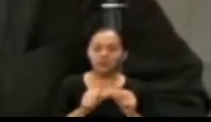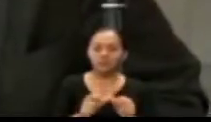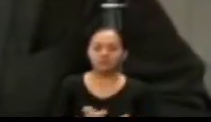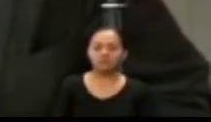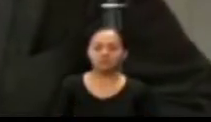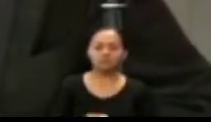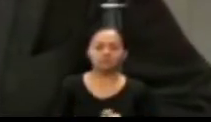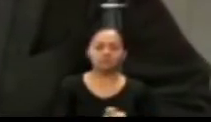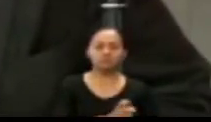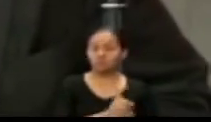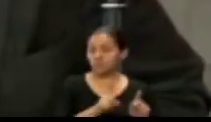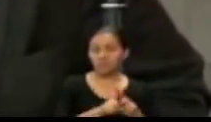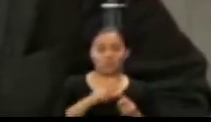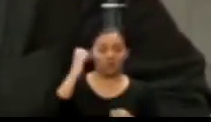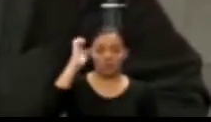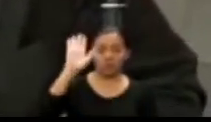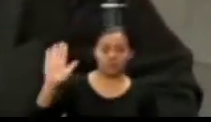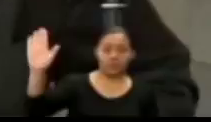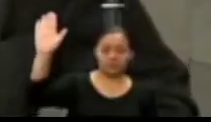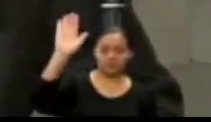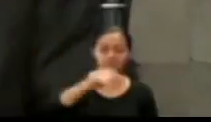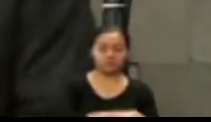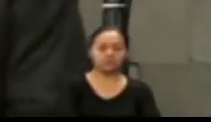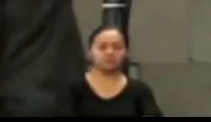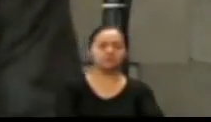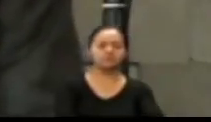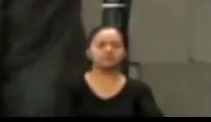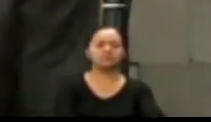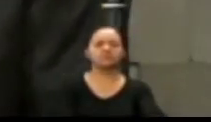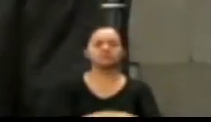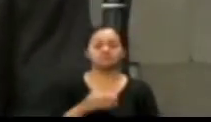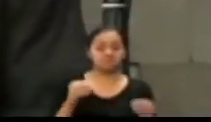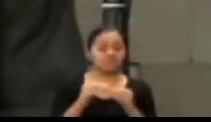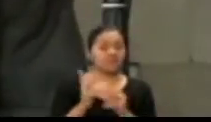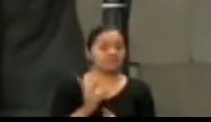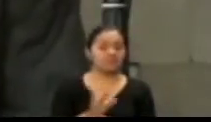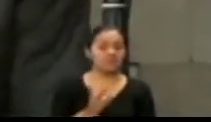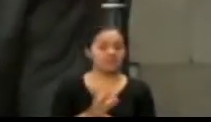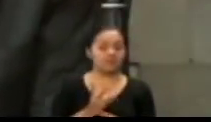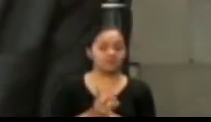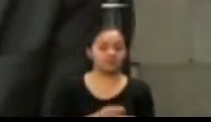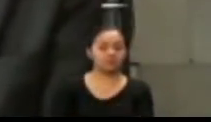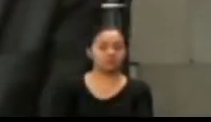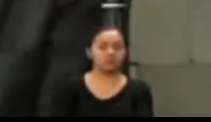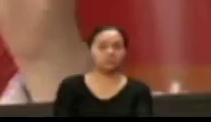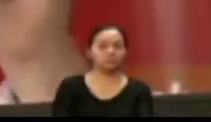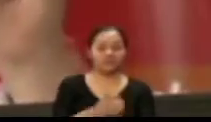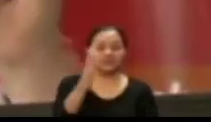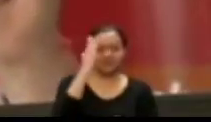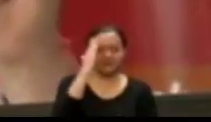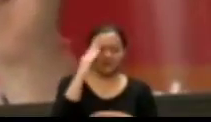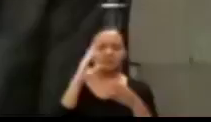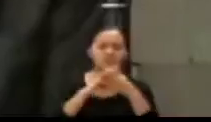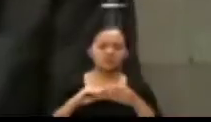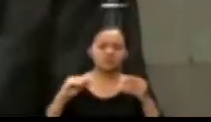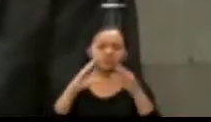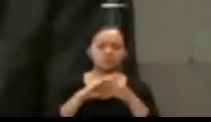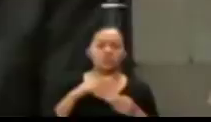que puede ser mucho más peligroso. ¿Usted conoce la teoría de la rana cocida? ¿La conocen? No. Cuéntanos.